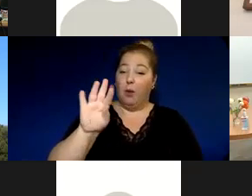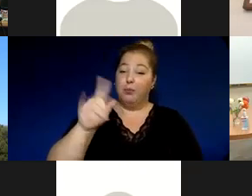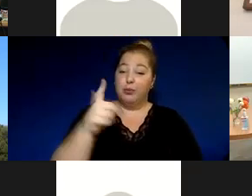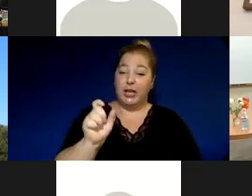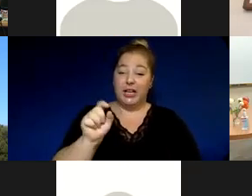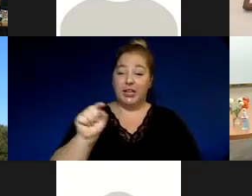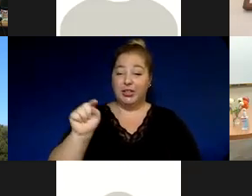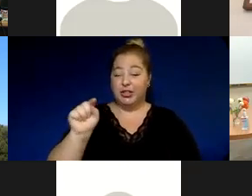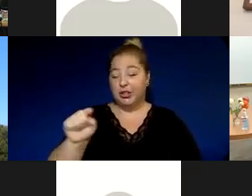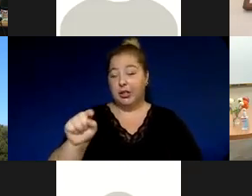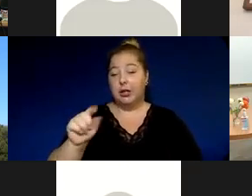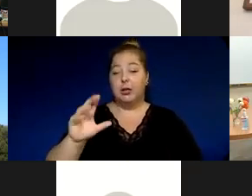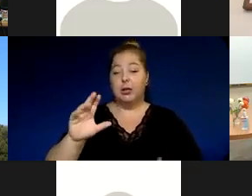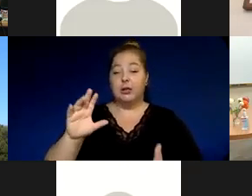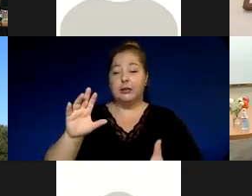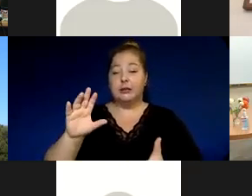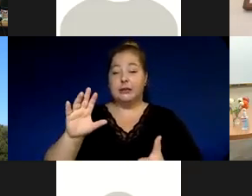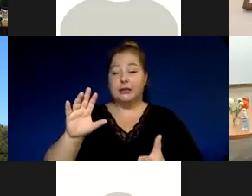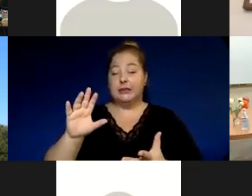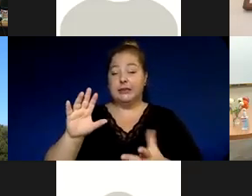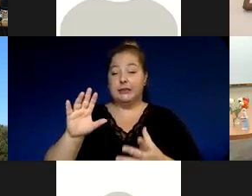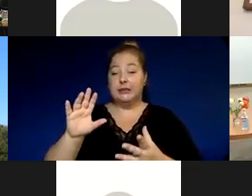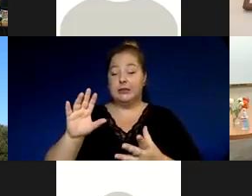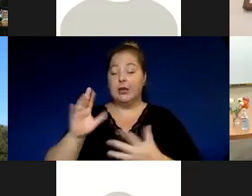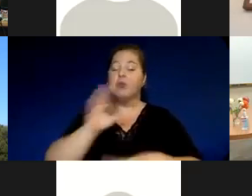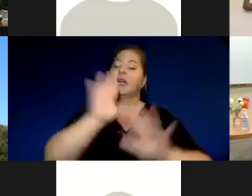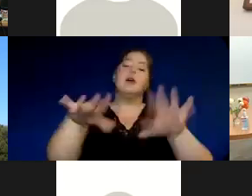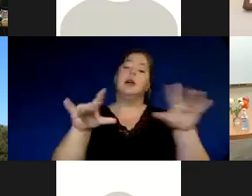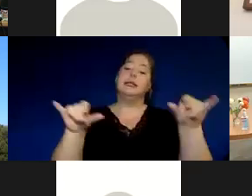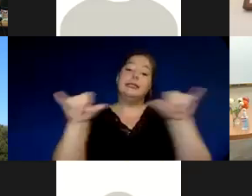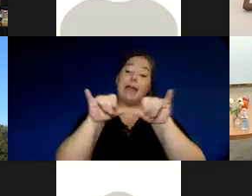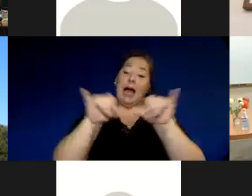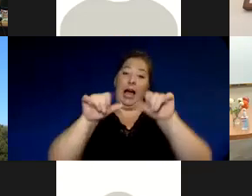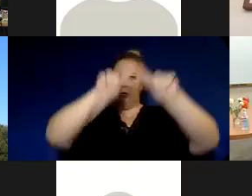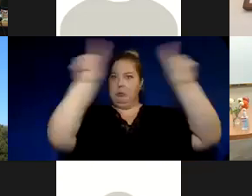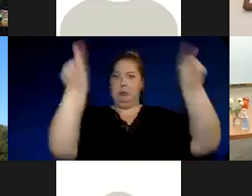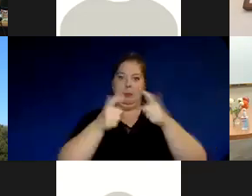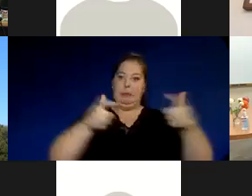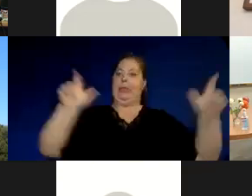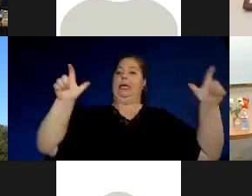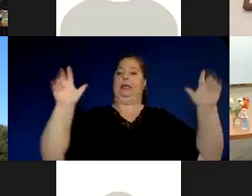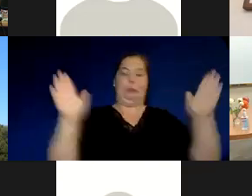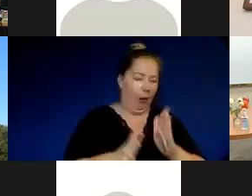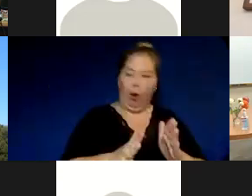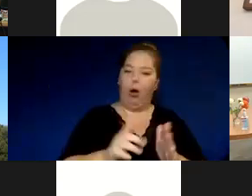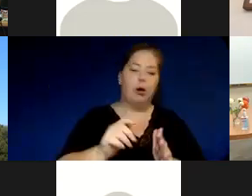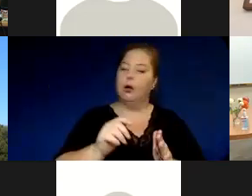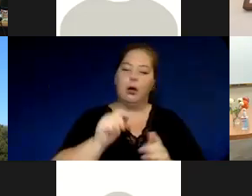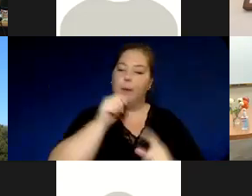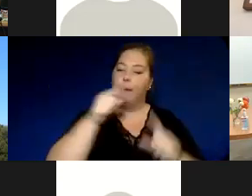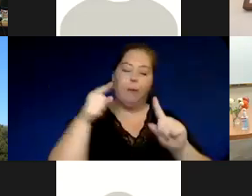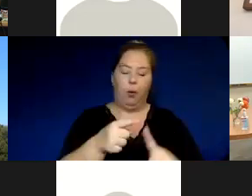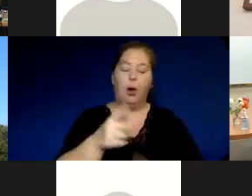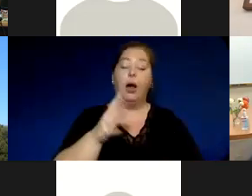él. Entonces, el tamaño del incendio no es tan grave como el impacto en la